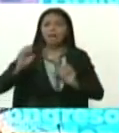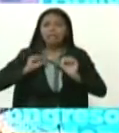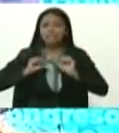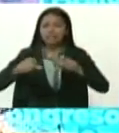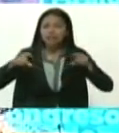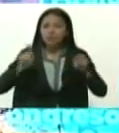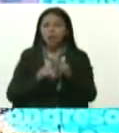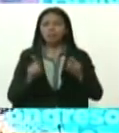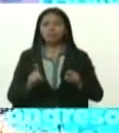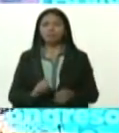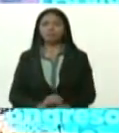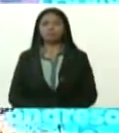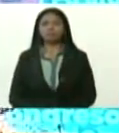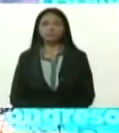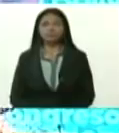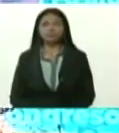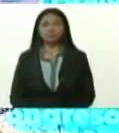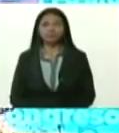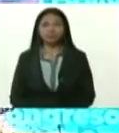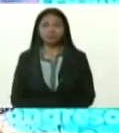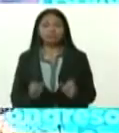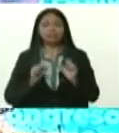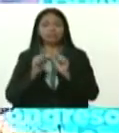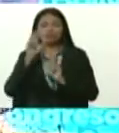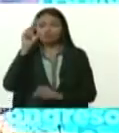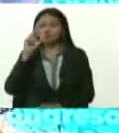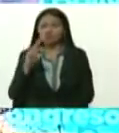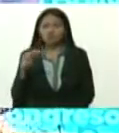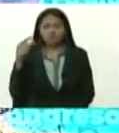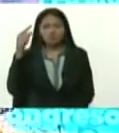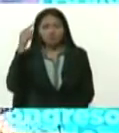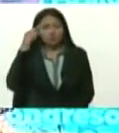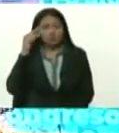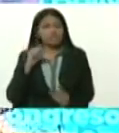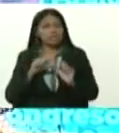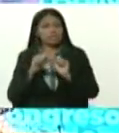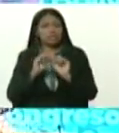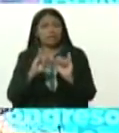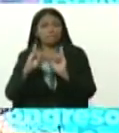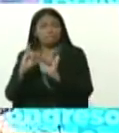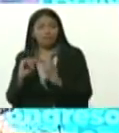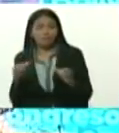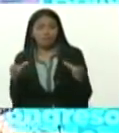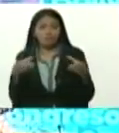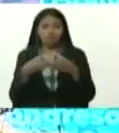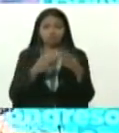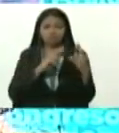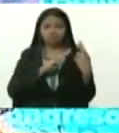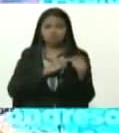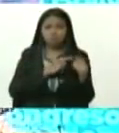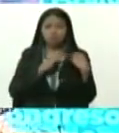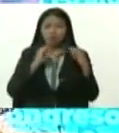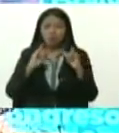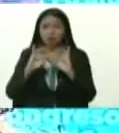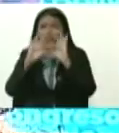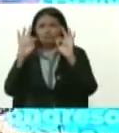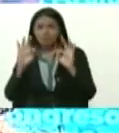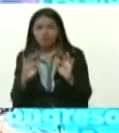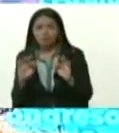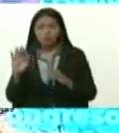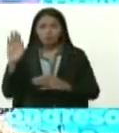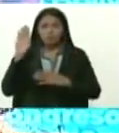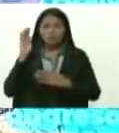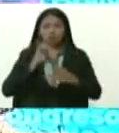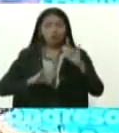Patria sigue, sigue todos los días en el mismo compromiso, con el mismo